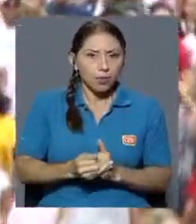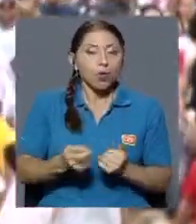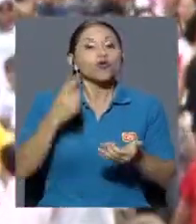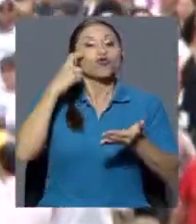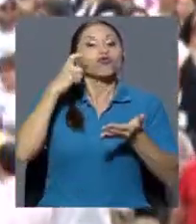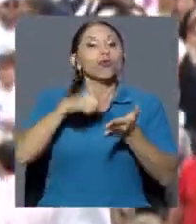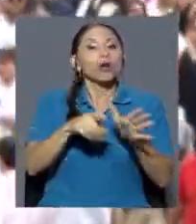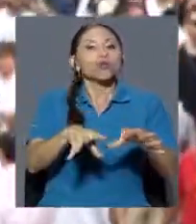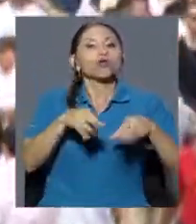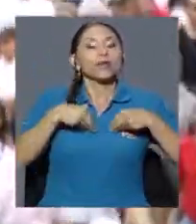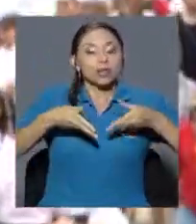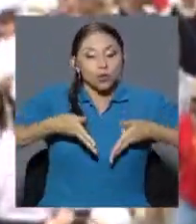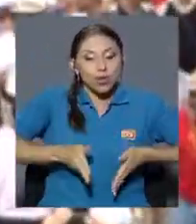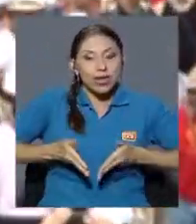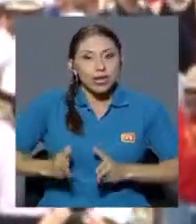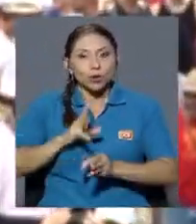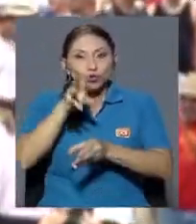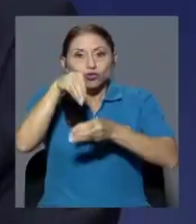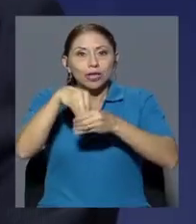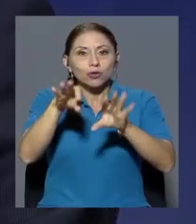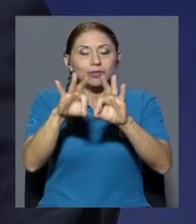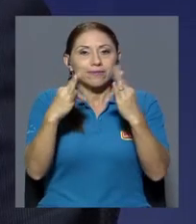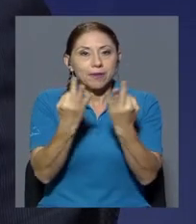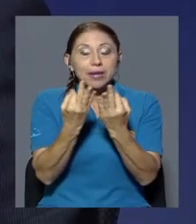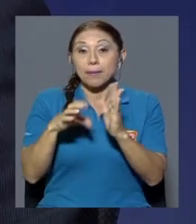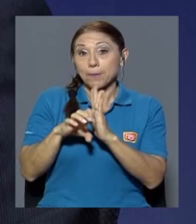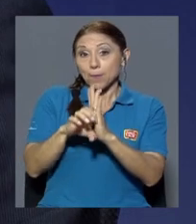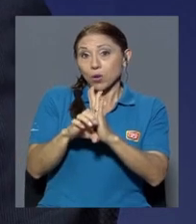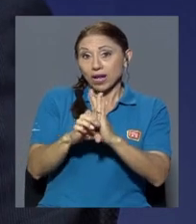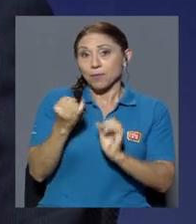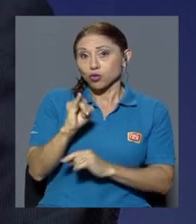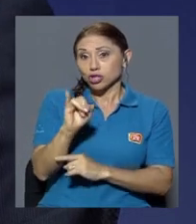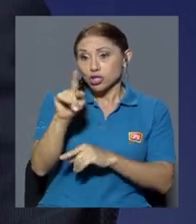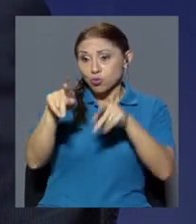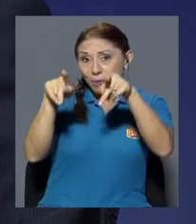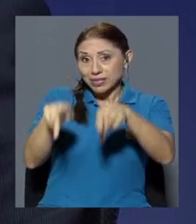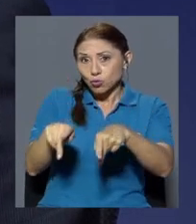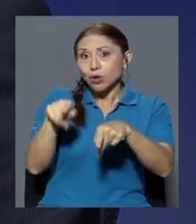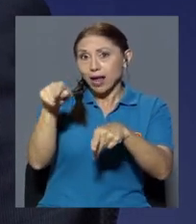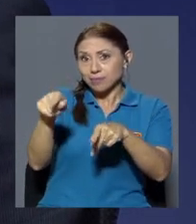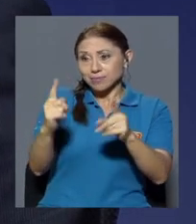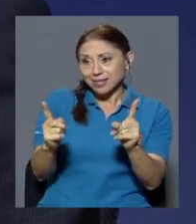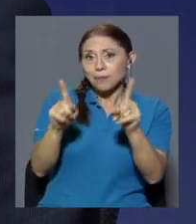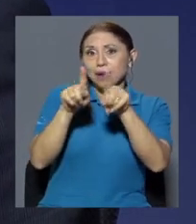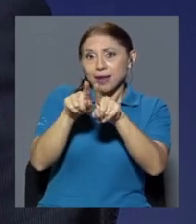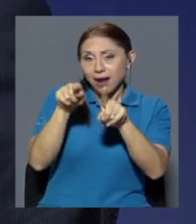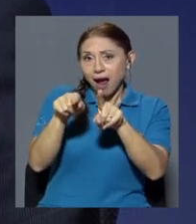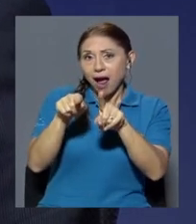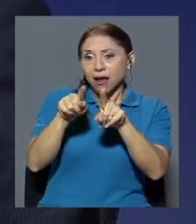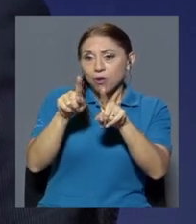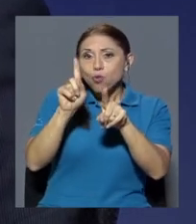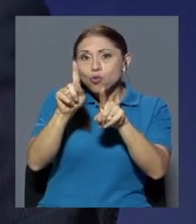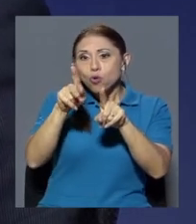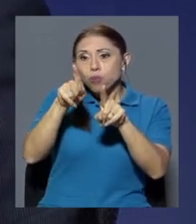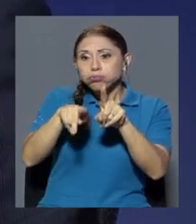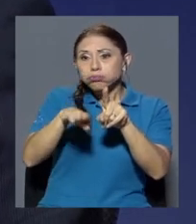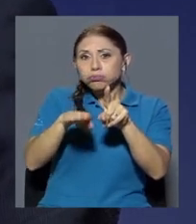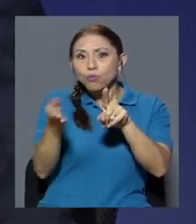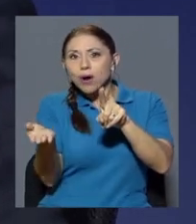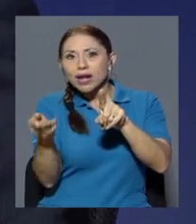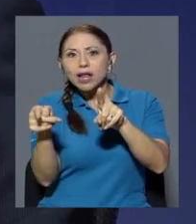hijos e hijas que estén dentro de esa familia por ejemplo si uno de esos de esas personas muere de esa de esa pareja